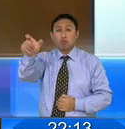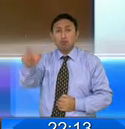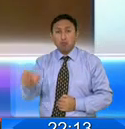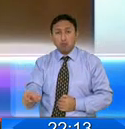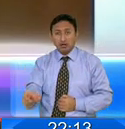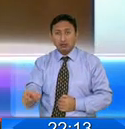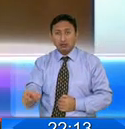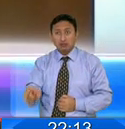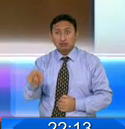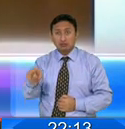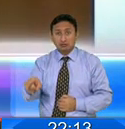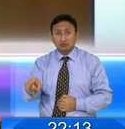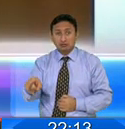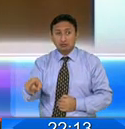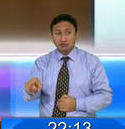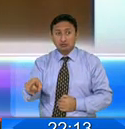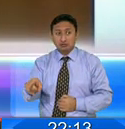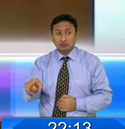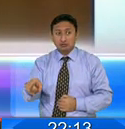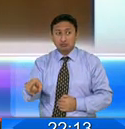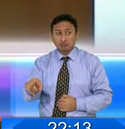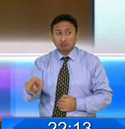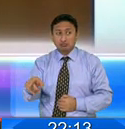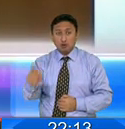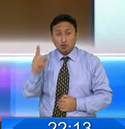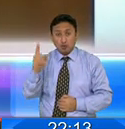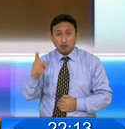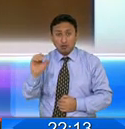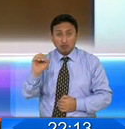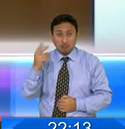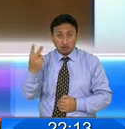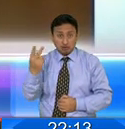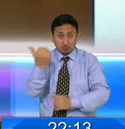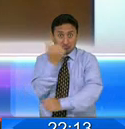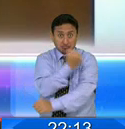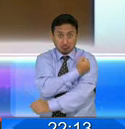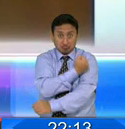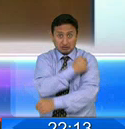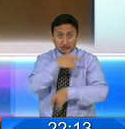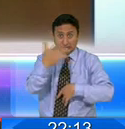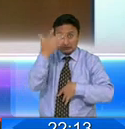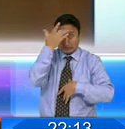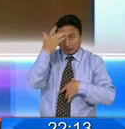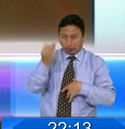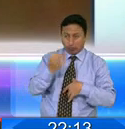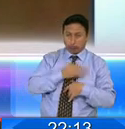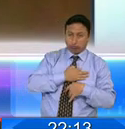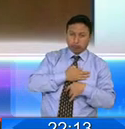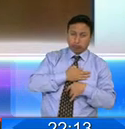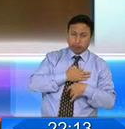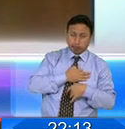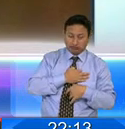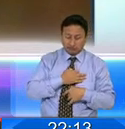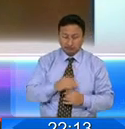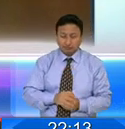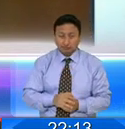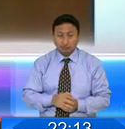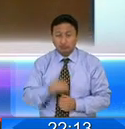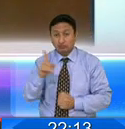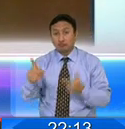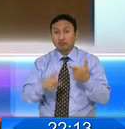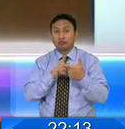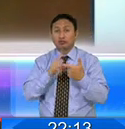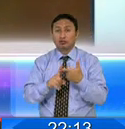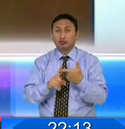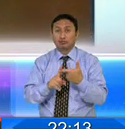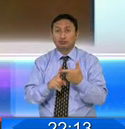habiendo recibido una o dos dosis de la vacuna, estén infectados. El otro ha sido